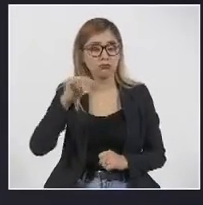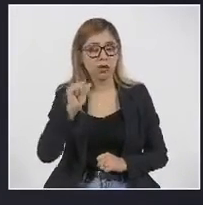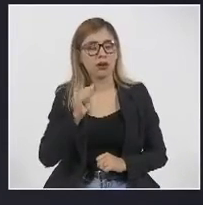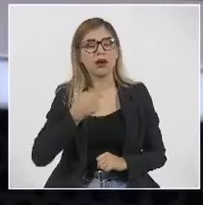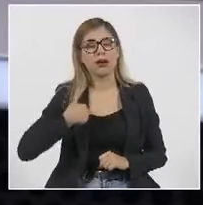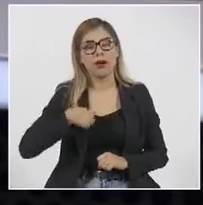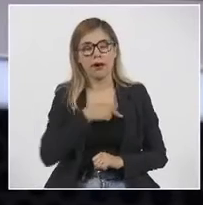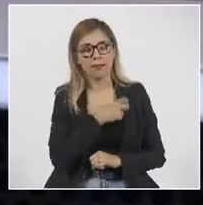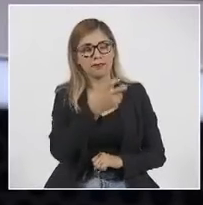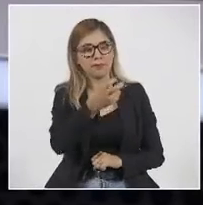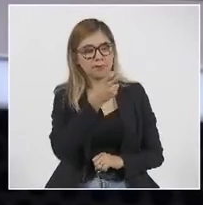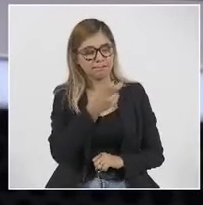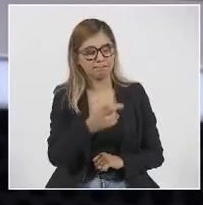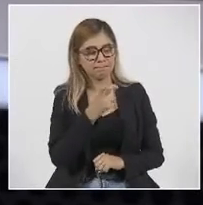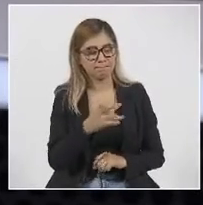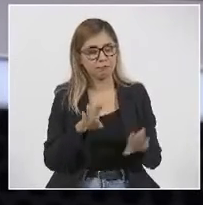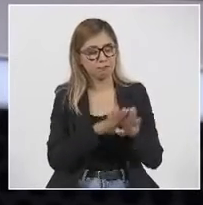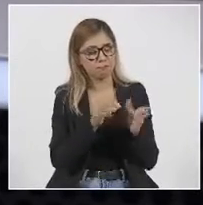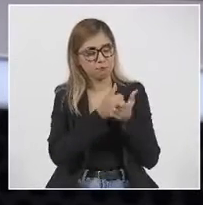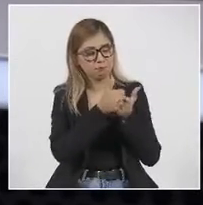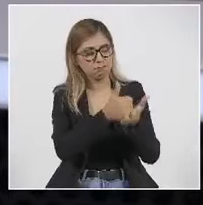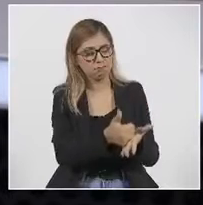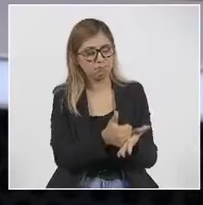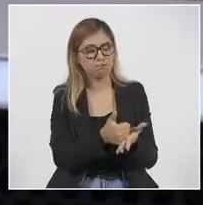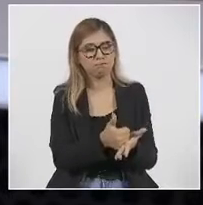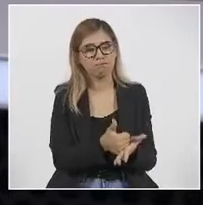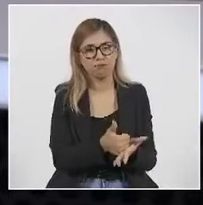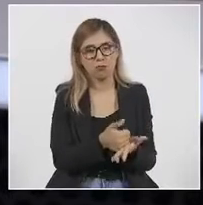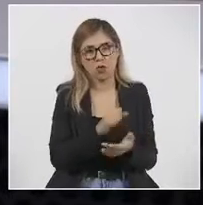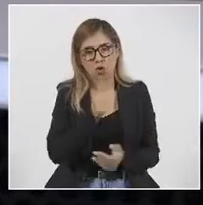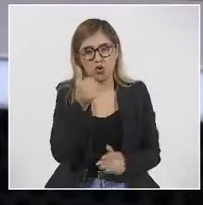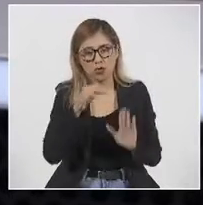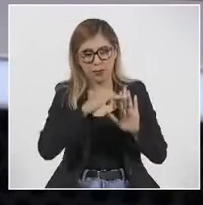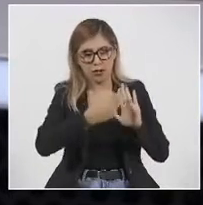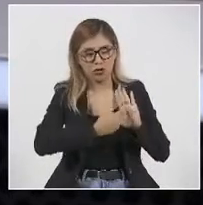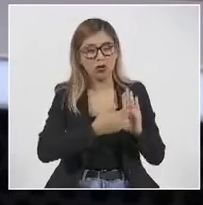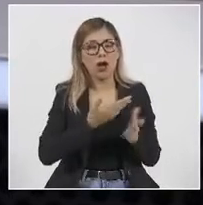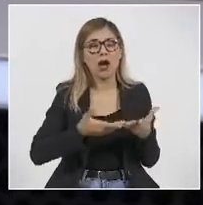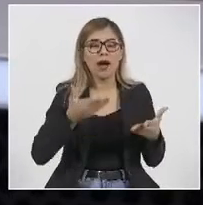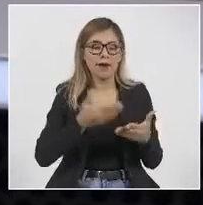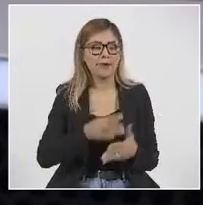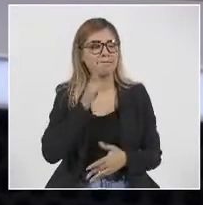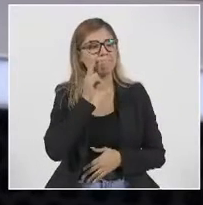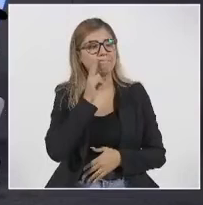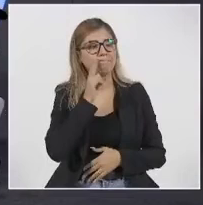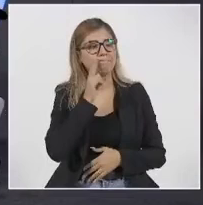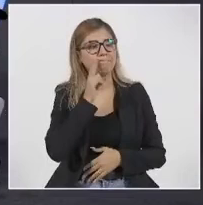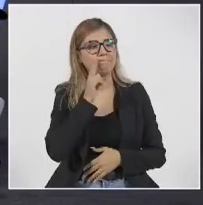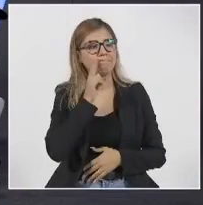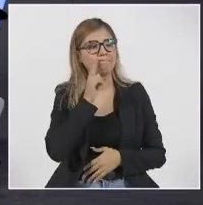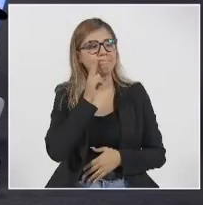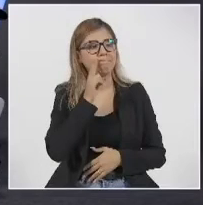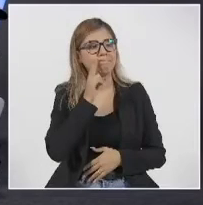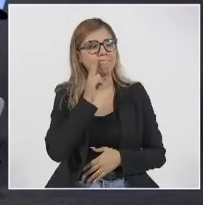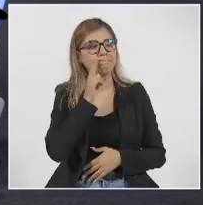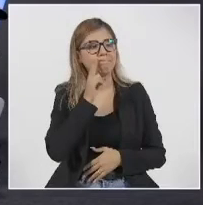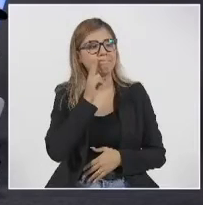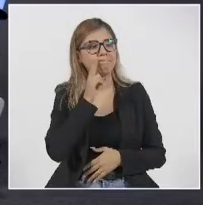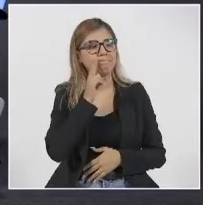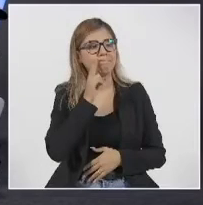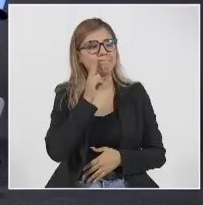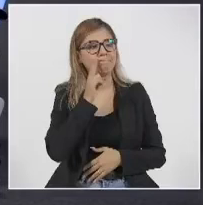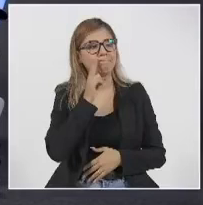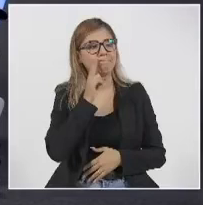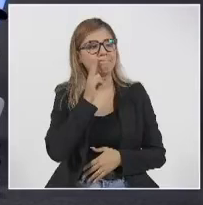buscado trabajar a través de otros esquemas interdisciplinarios. Y bueno, hoy vemos un atleta jalisciense con un alto